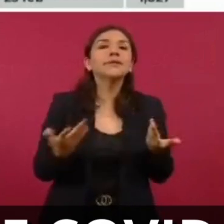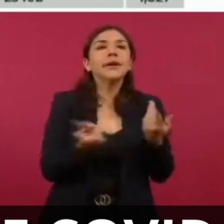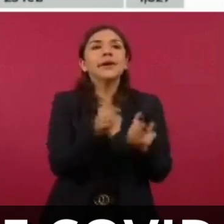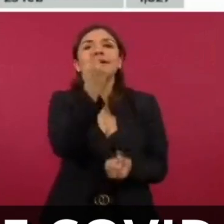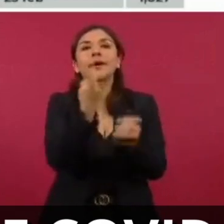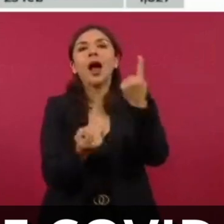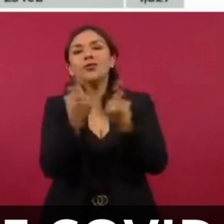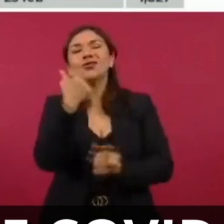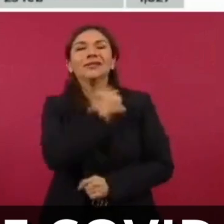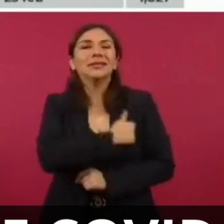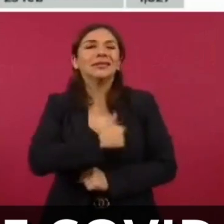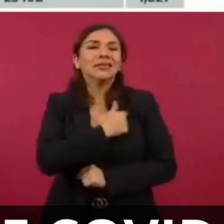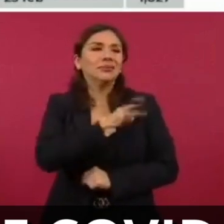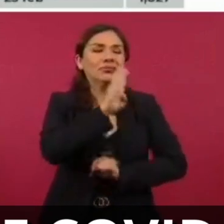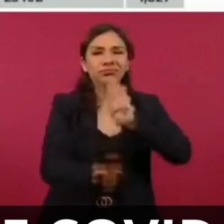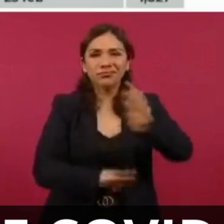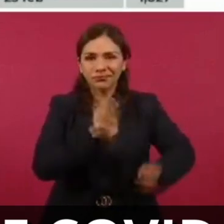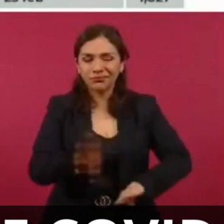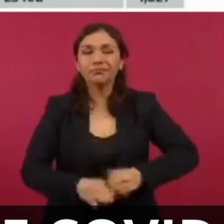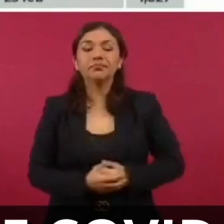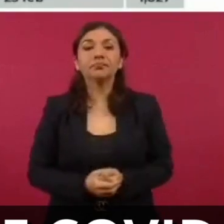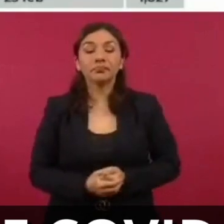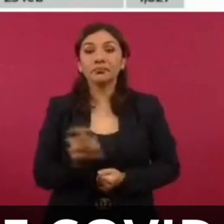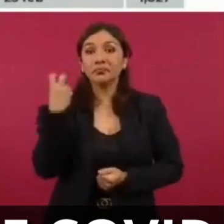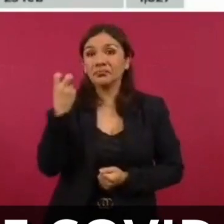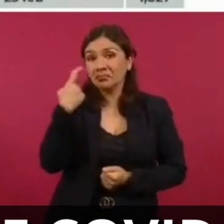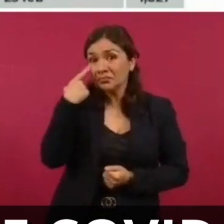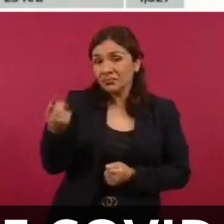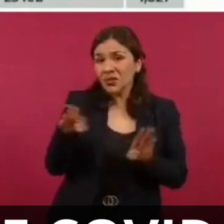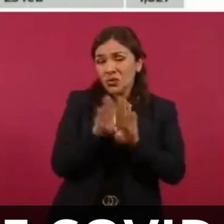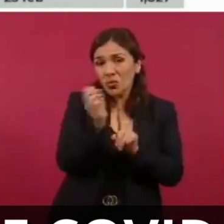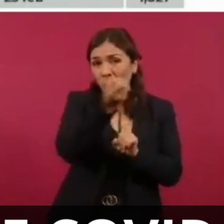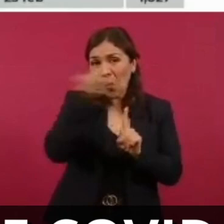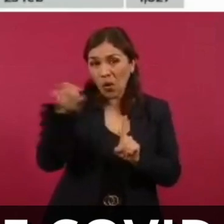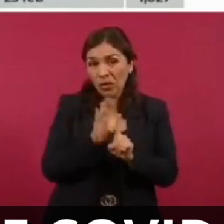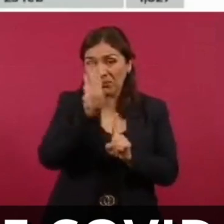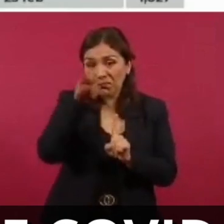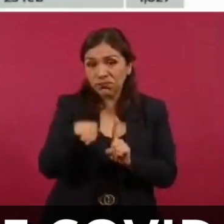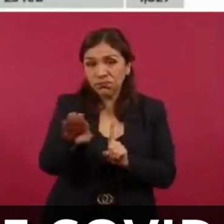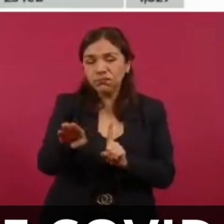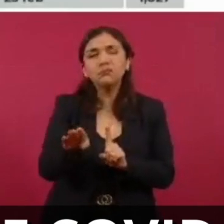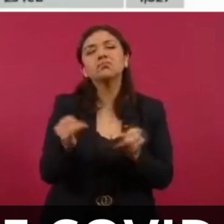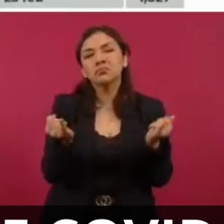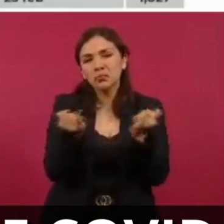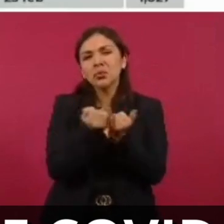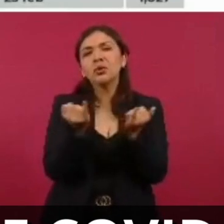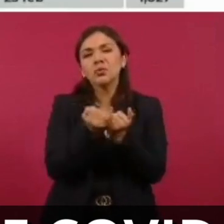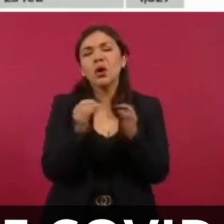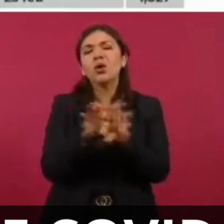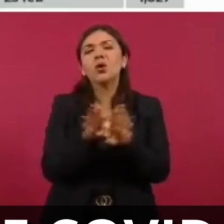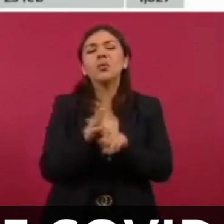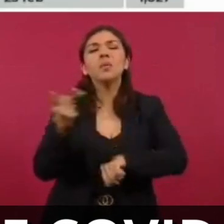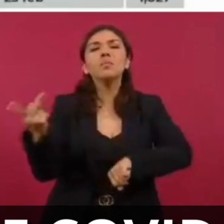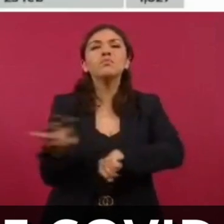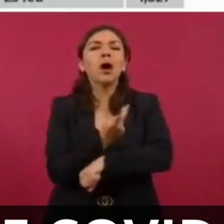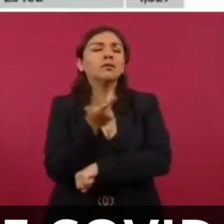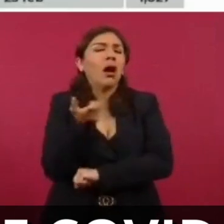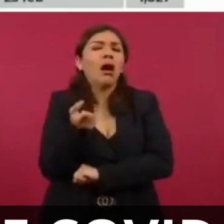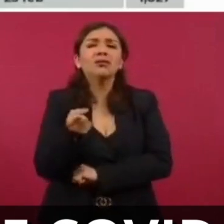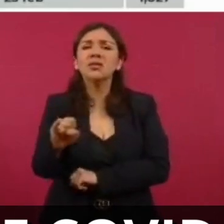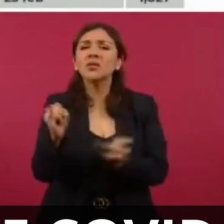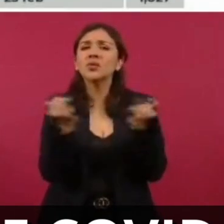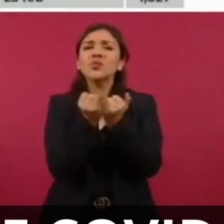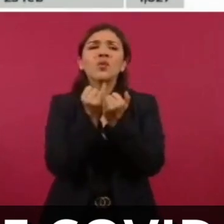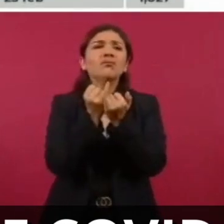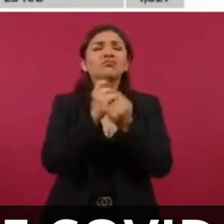vida, desafortunadamente. Este patrón de comportamiento es similar al que se presentó en absolutamente todos